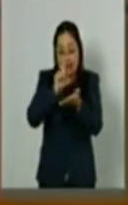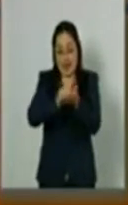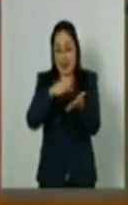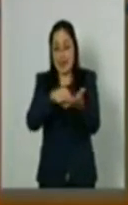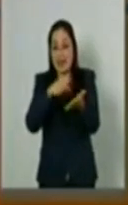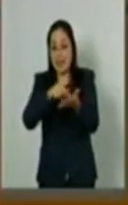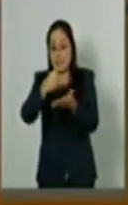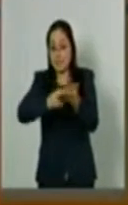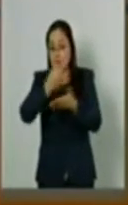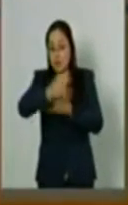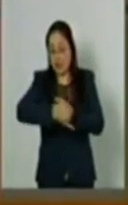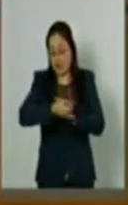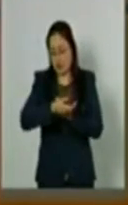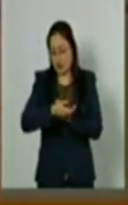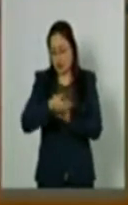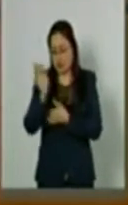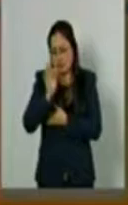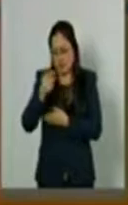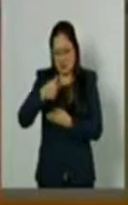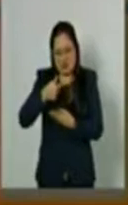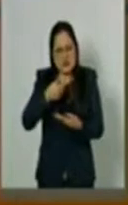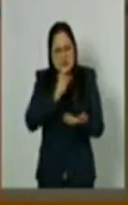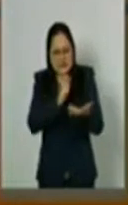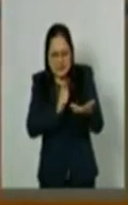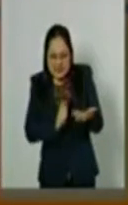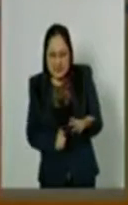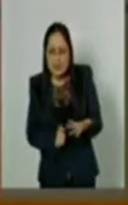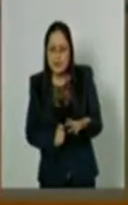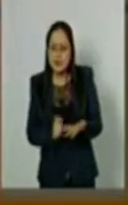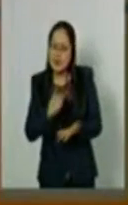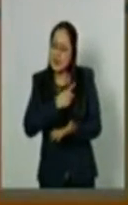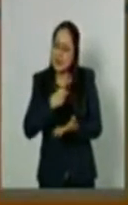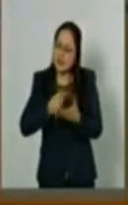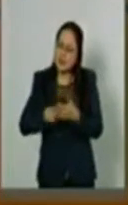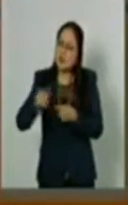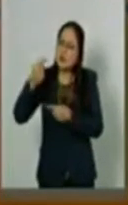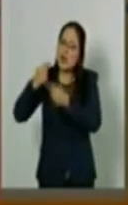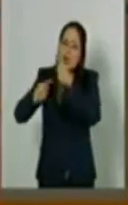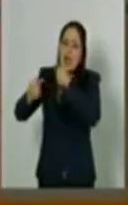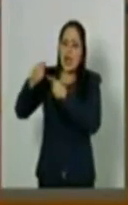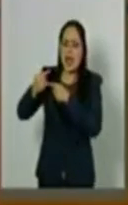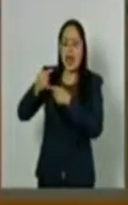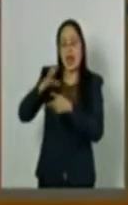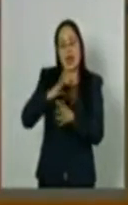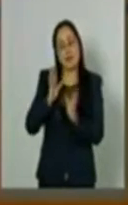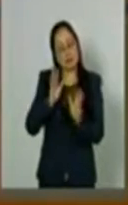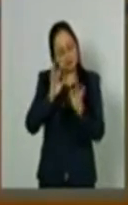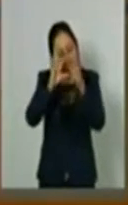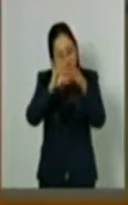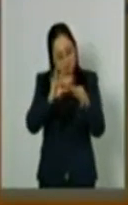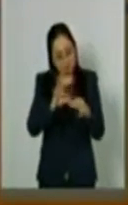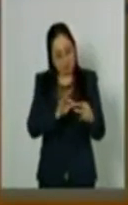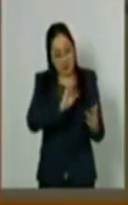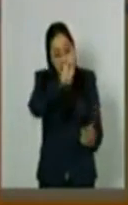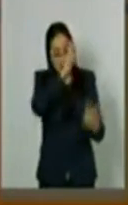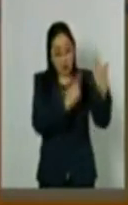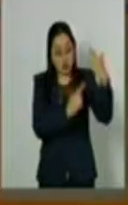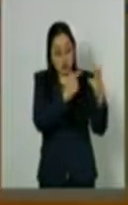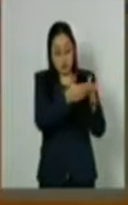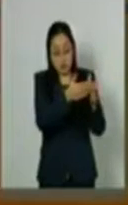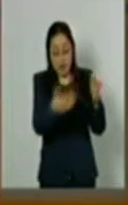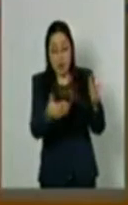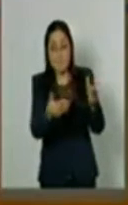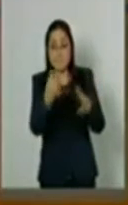interior, debemos remitirnos a los orígenes postrevolucionarios que forjaron la primera